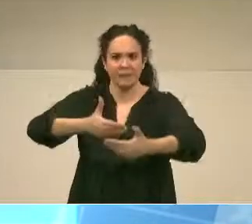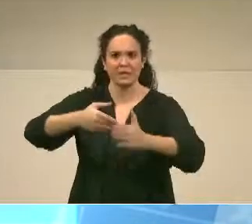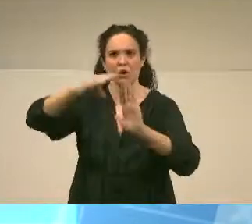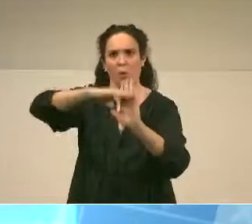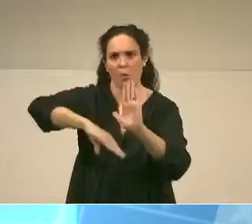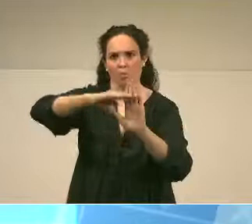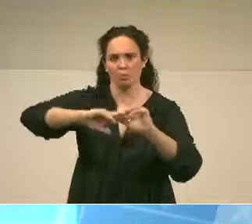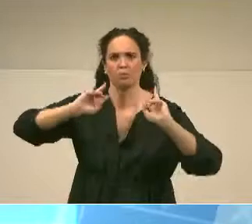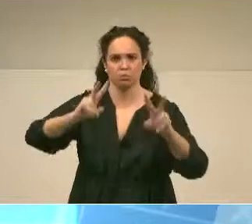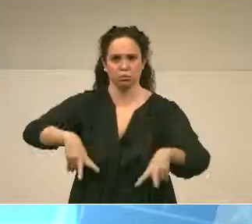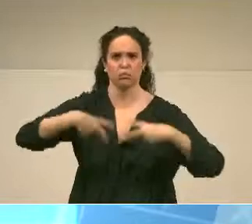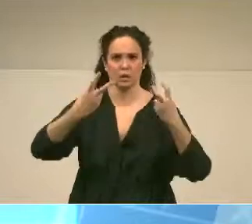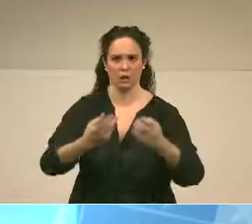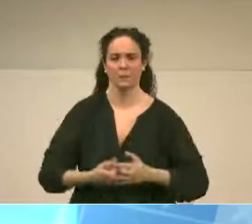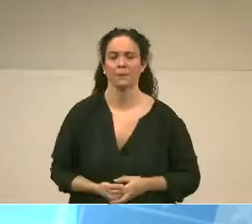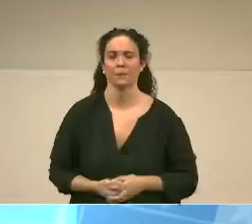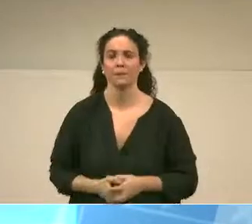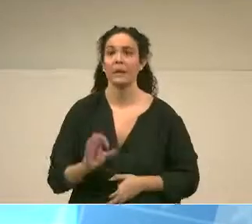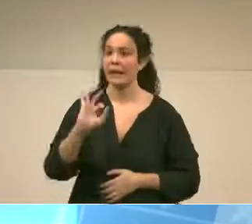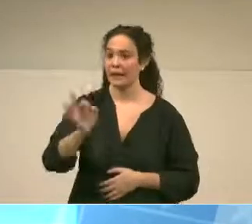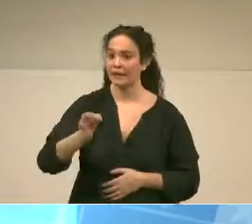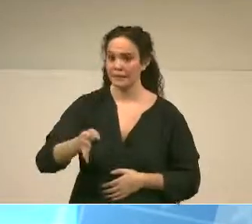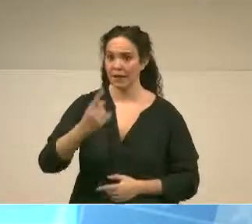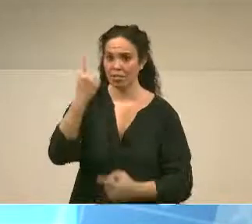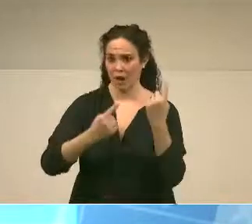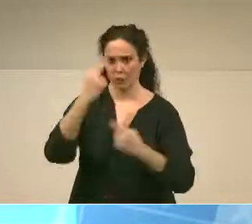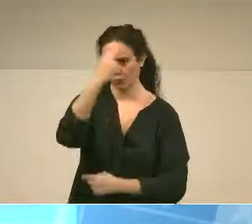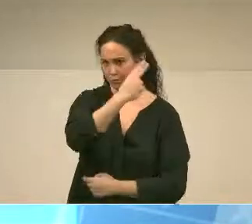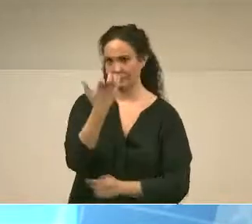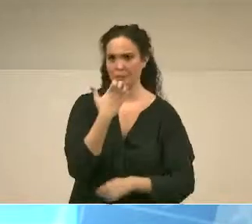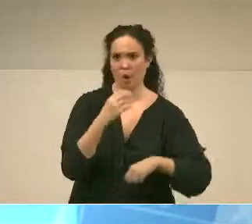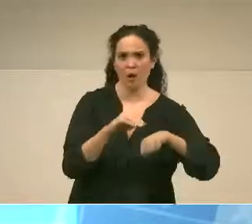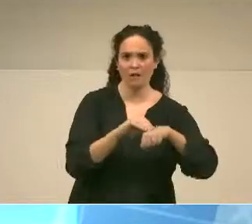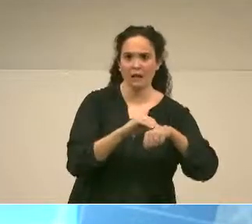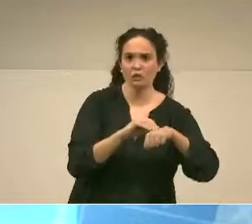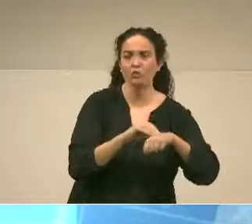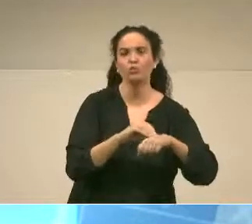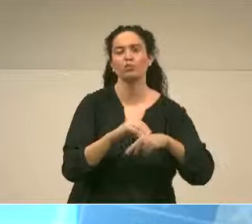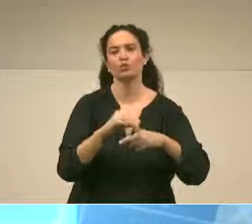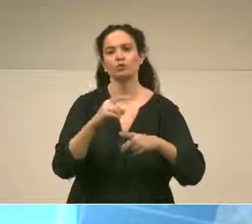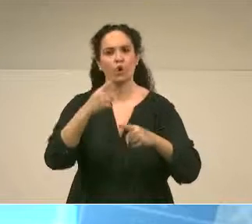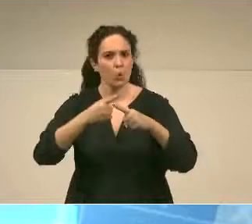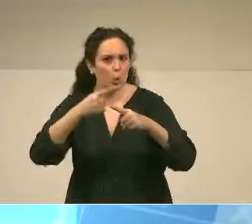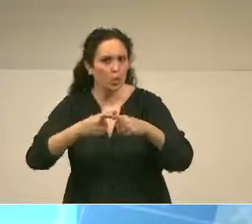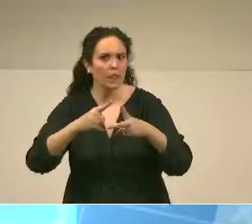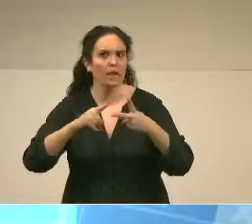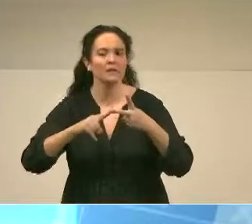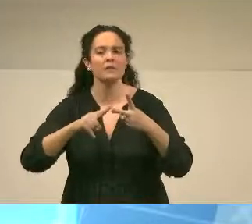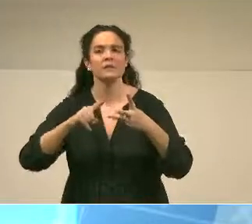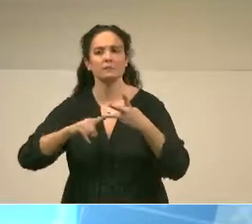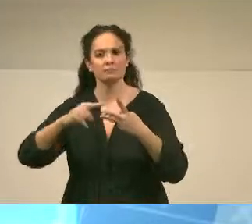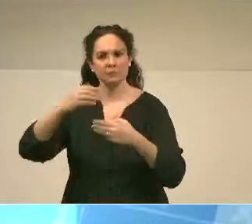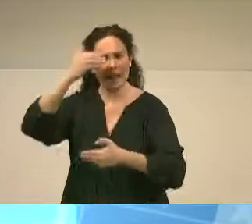Es cierto que algunos de nuestros hospitales, como Basurto, Cruces, Galdácano, o el UA